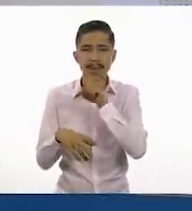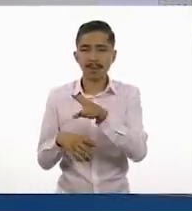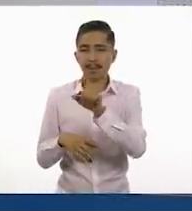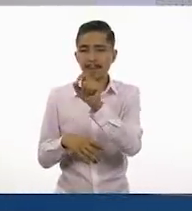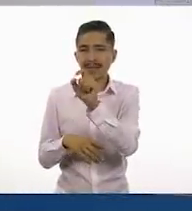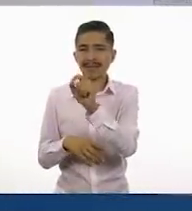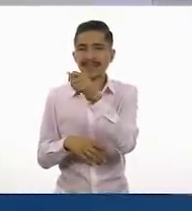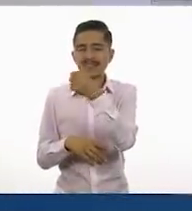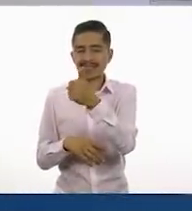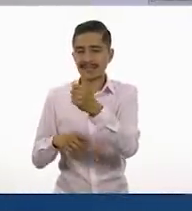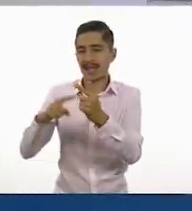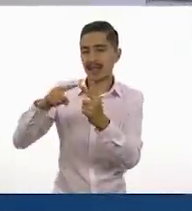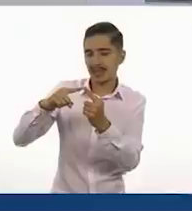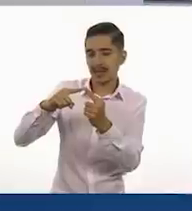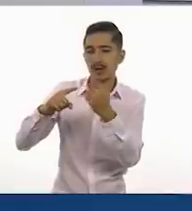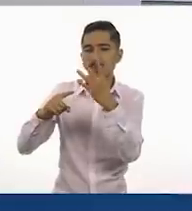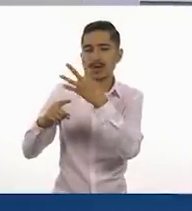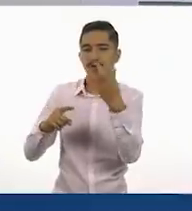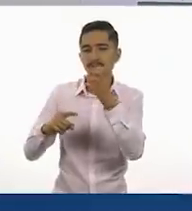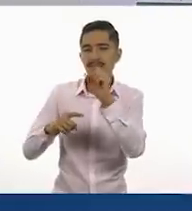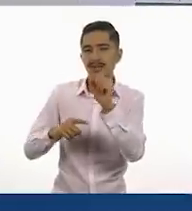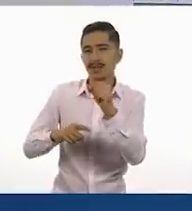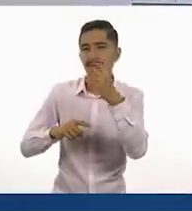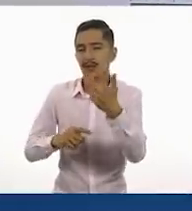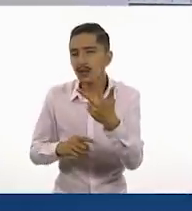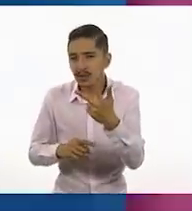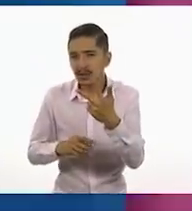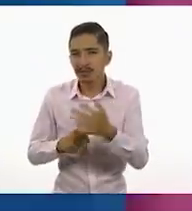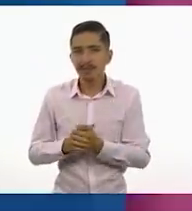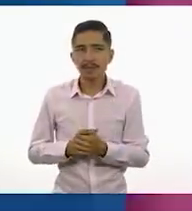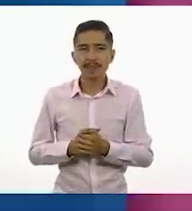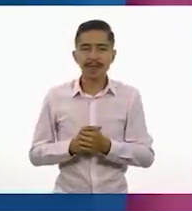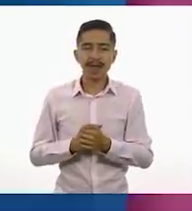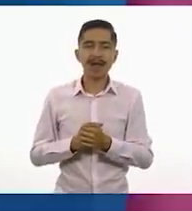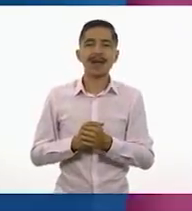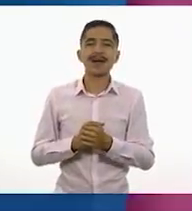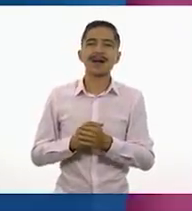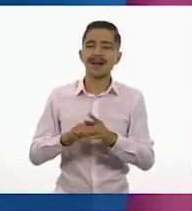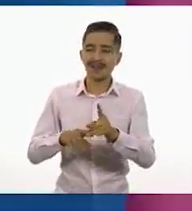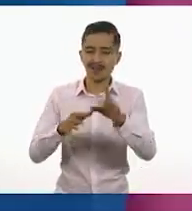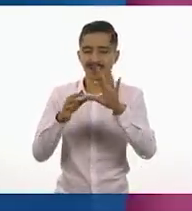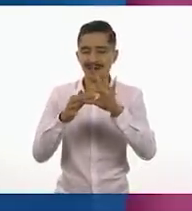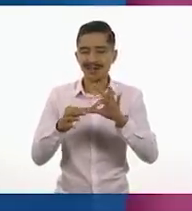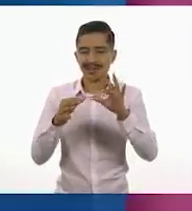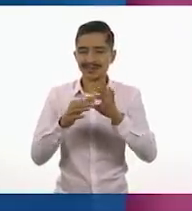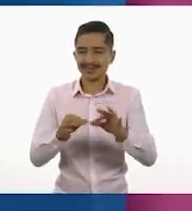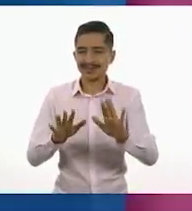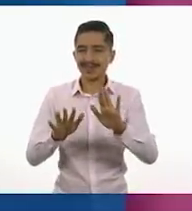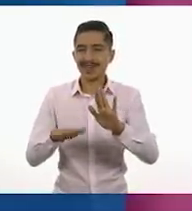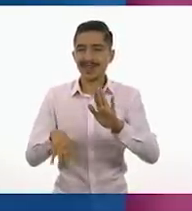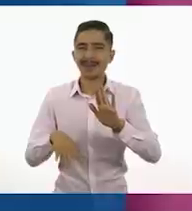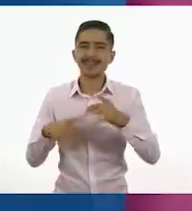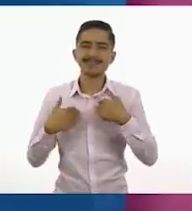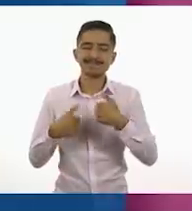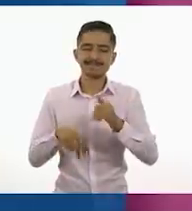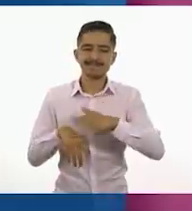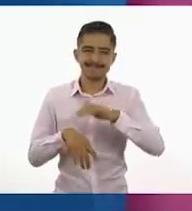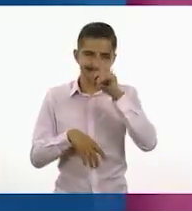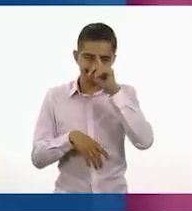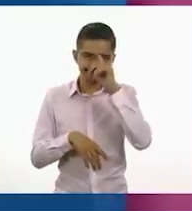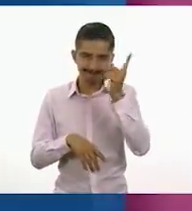26 entre 468. Ok, ya una vez que lo explicas así me parece mucho más fácil.